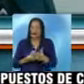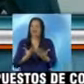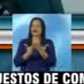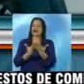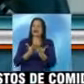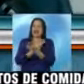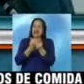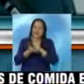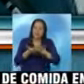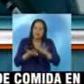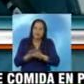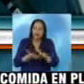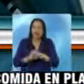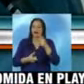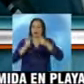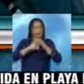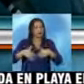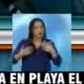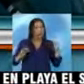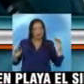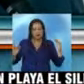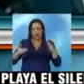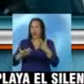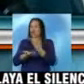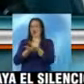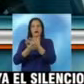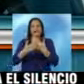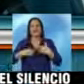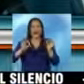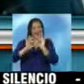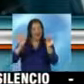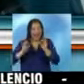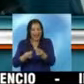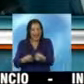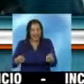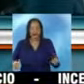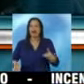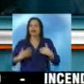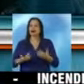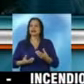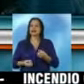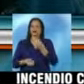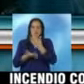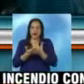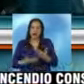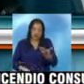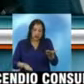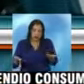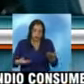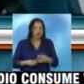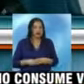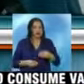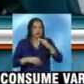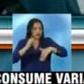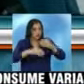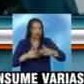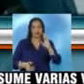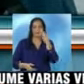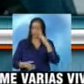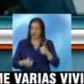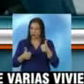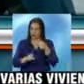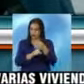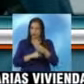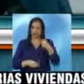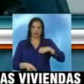la playa más linda de Lima, no va a tener ninguna instalación en la arena, van a tener buenos servicios, vamos a recuperar los baños públicos de la municipalidad y